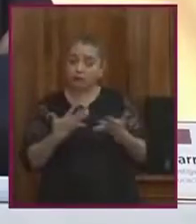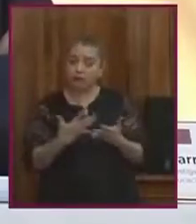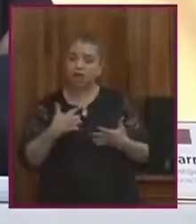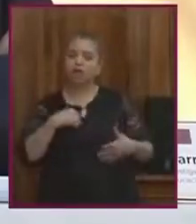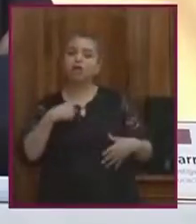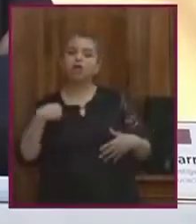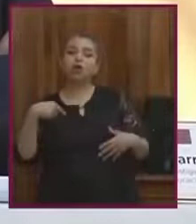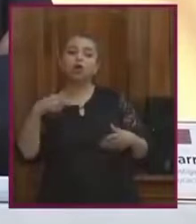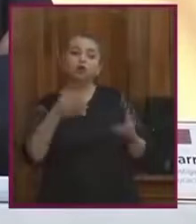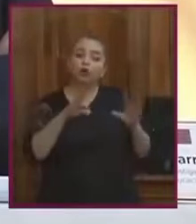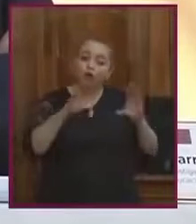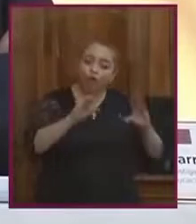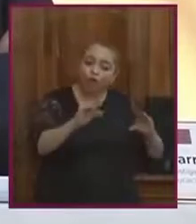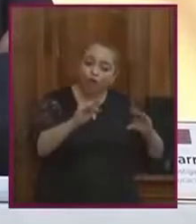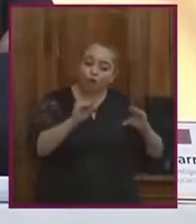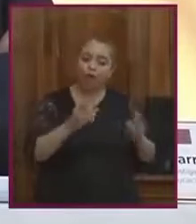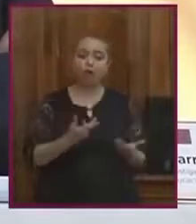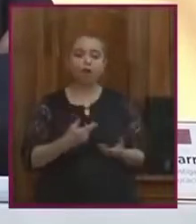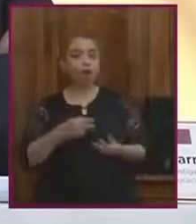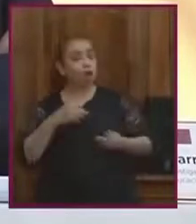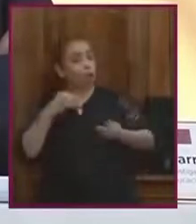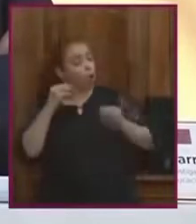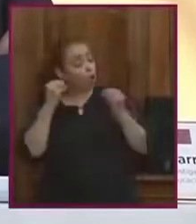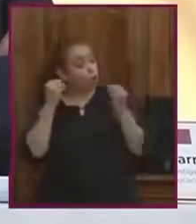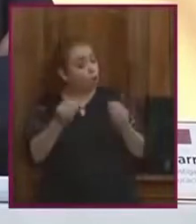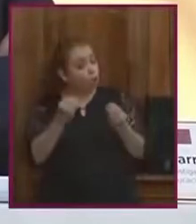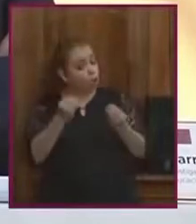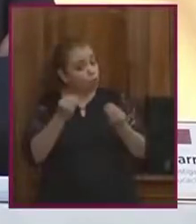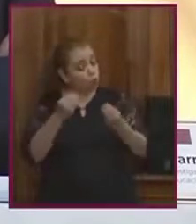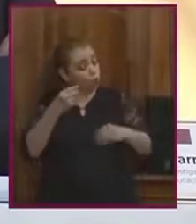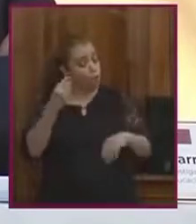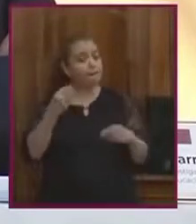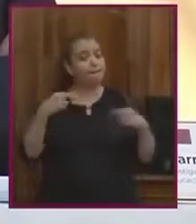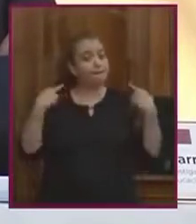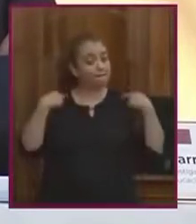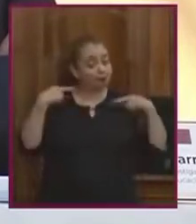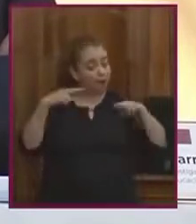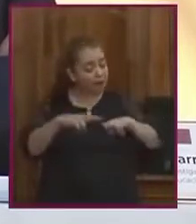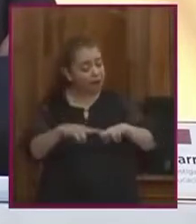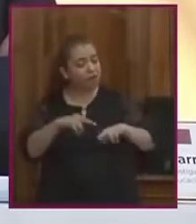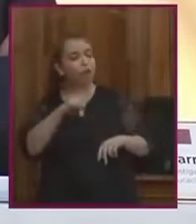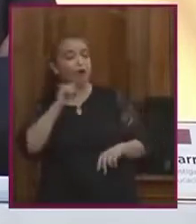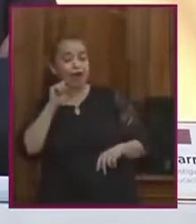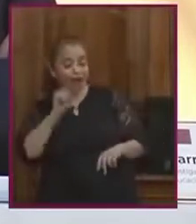nosotros muchos maestros, doctor Ángel Díaz Barriga fue fuente de